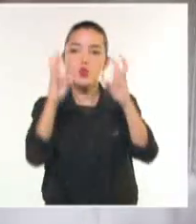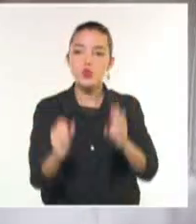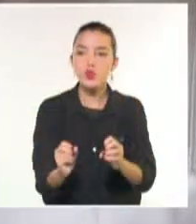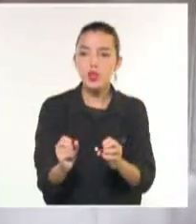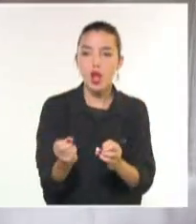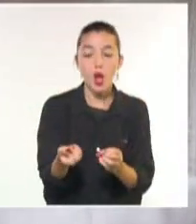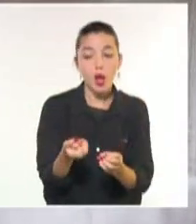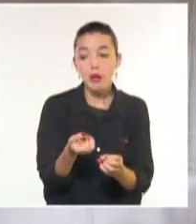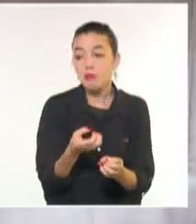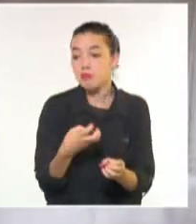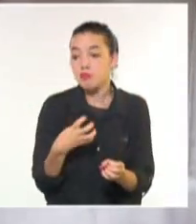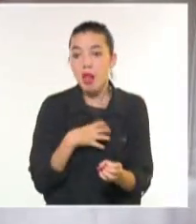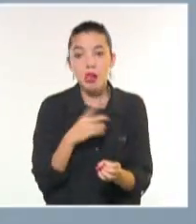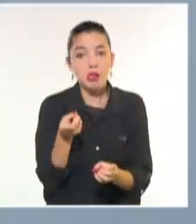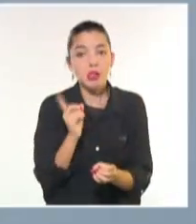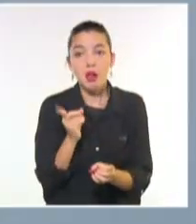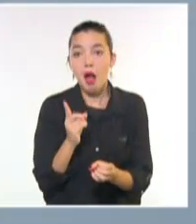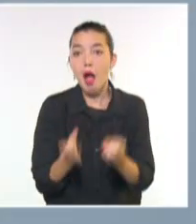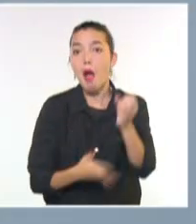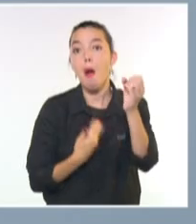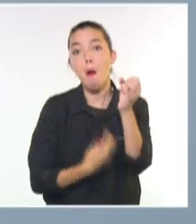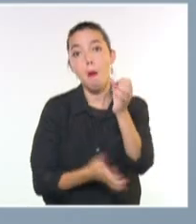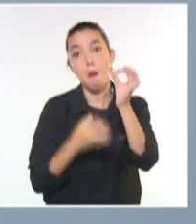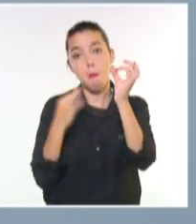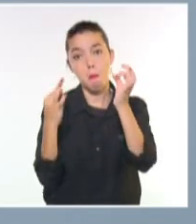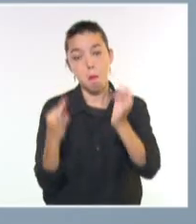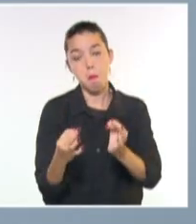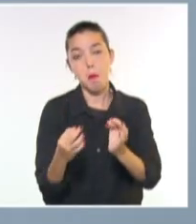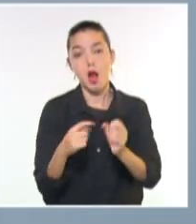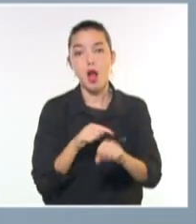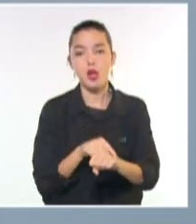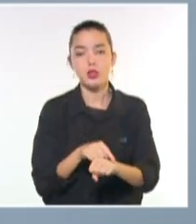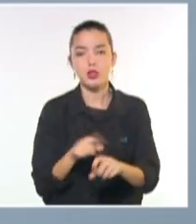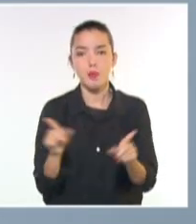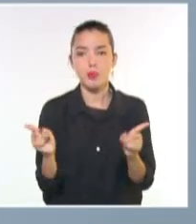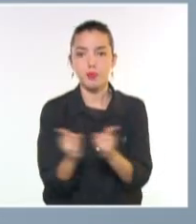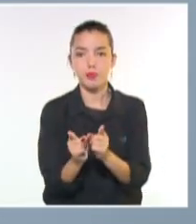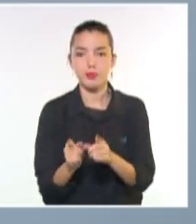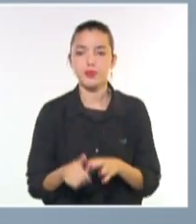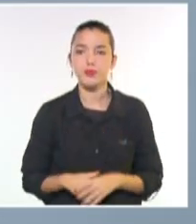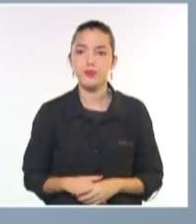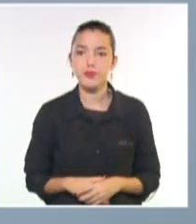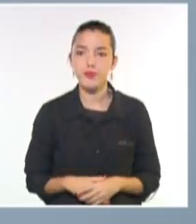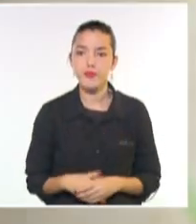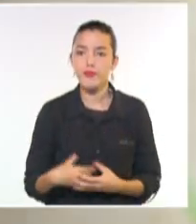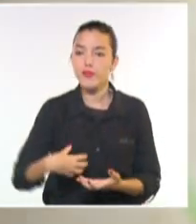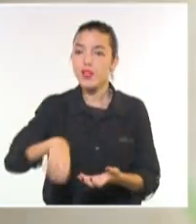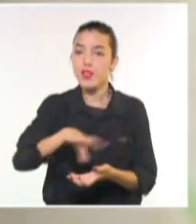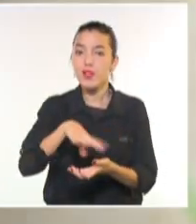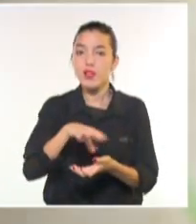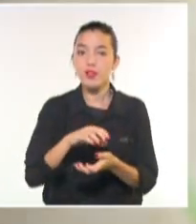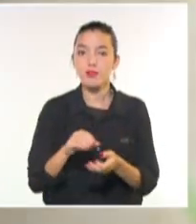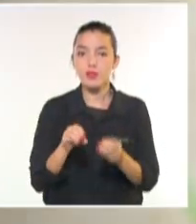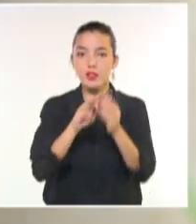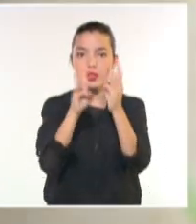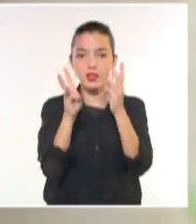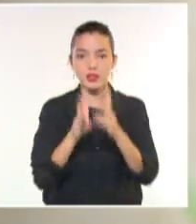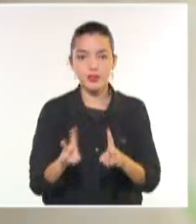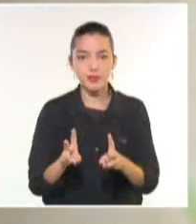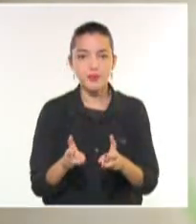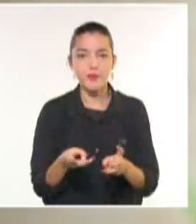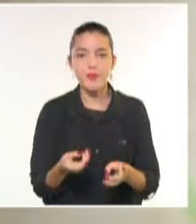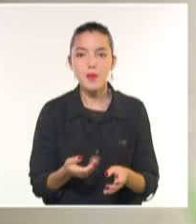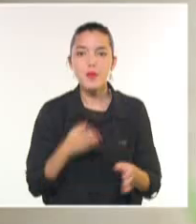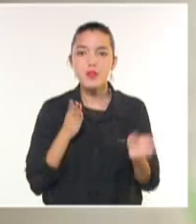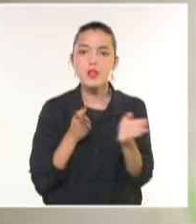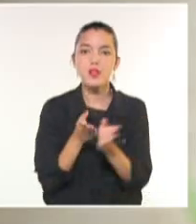misma confiabilidad que pudieran tener en plazos más cortos. El Instituto de Meteorología y el Centro de Pronóstico como órgano rector va haciendo un seguimiento de